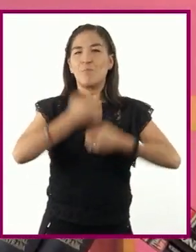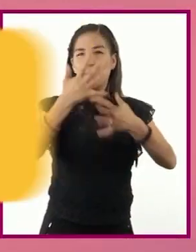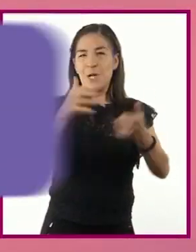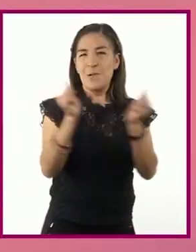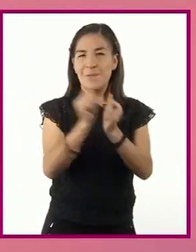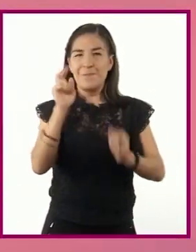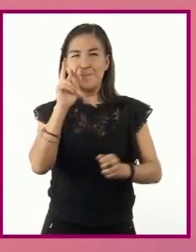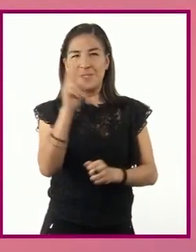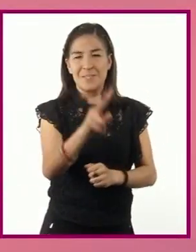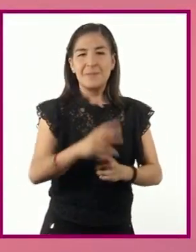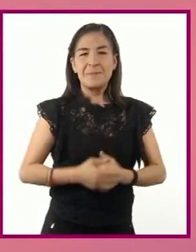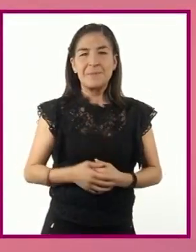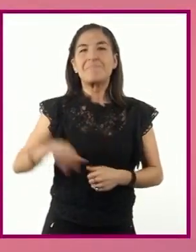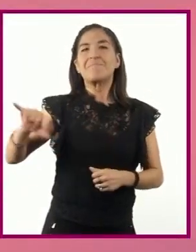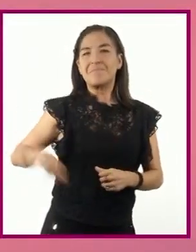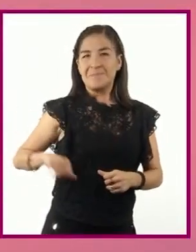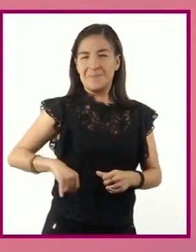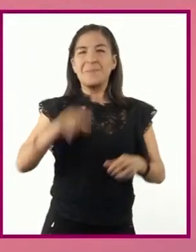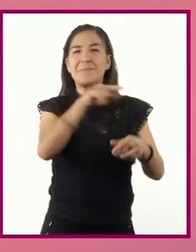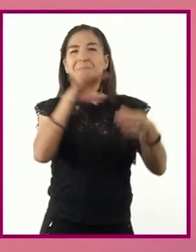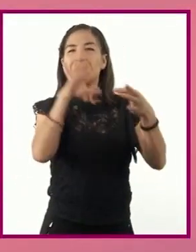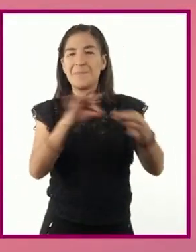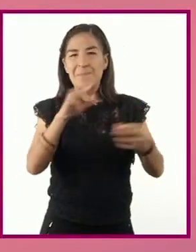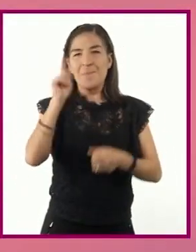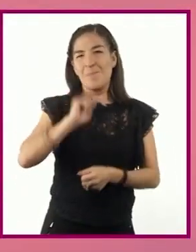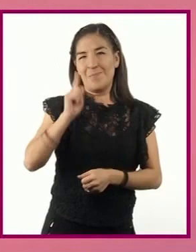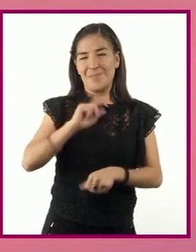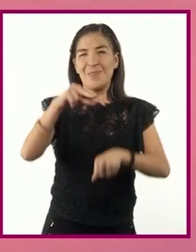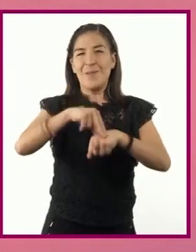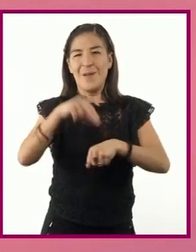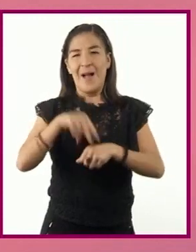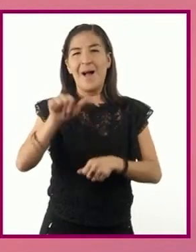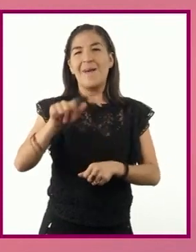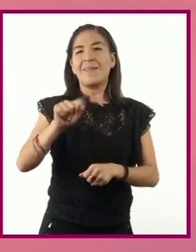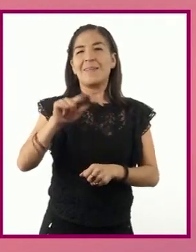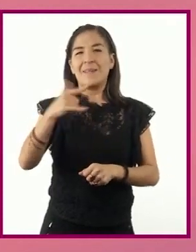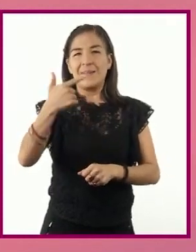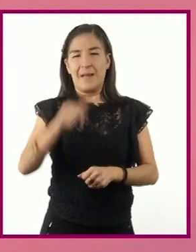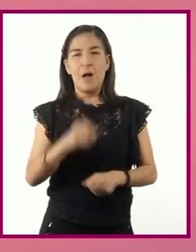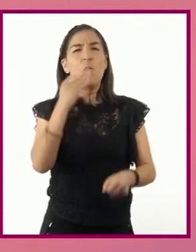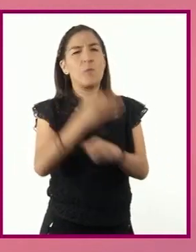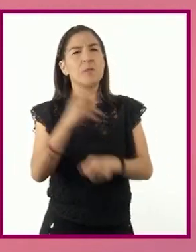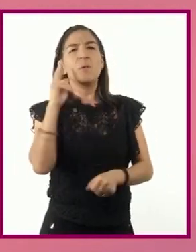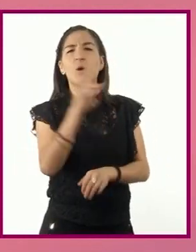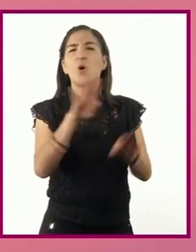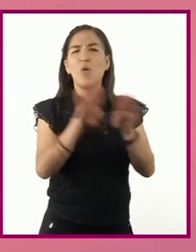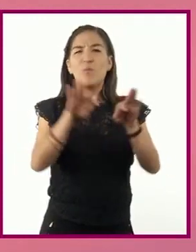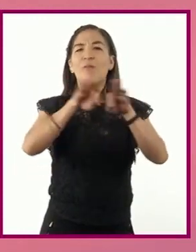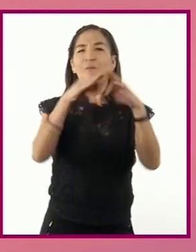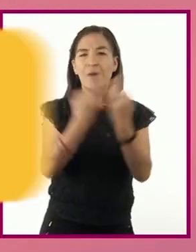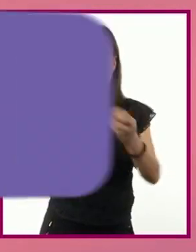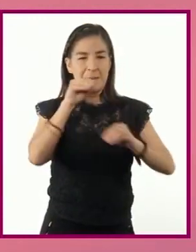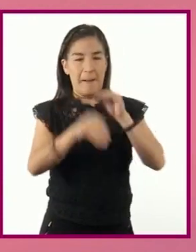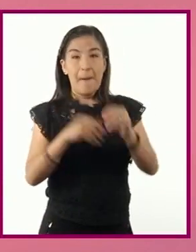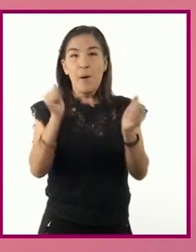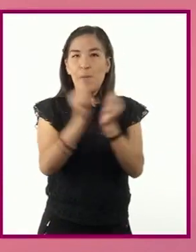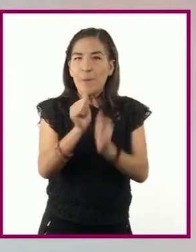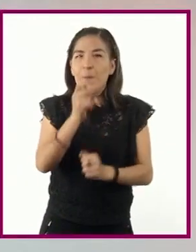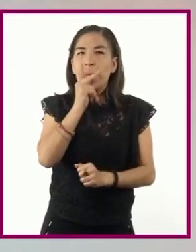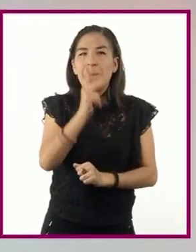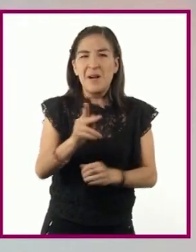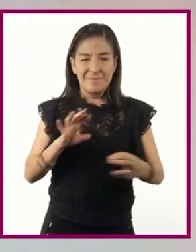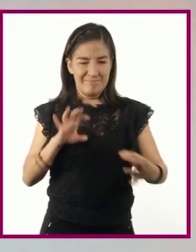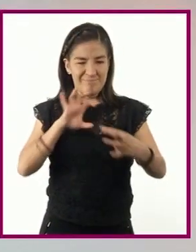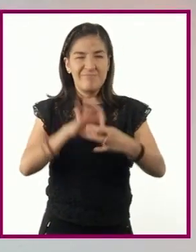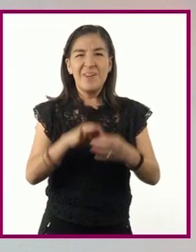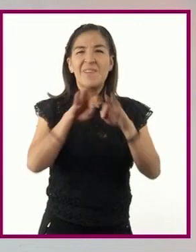visual. Interesante recorrido de la doctora Artigas. Ahora veamos y escuchemos cómo la forma y la palabra se forman